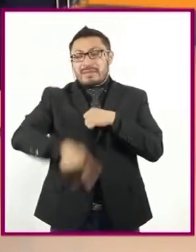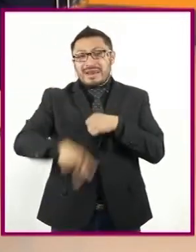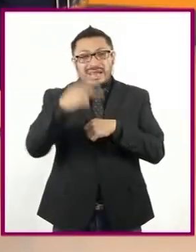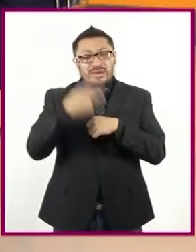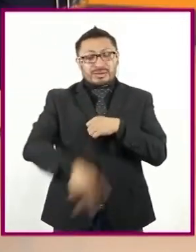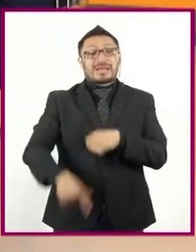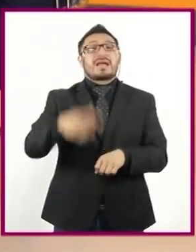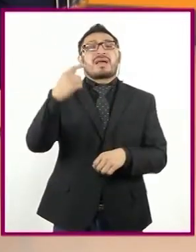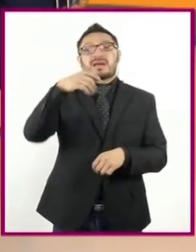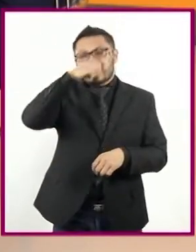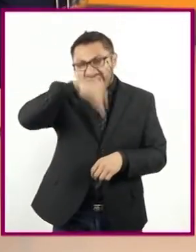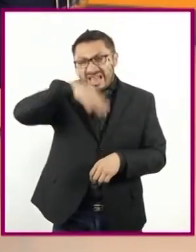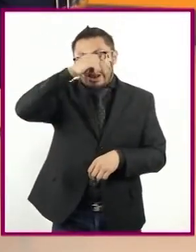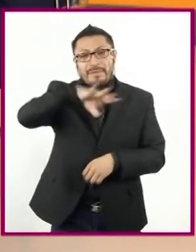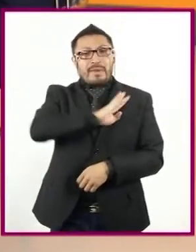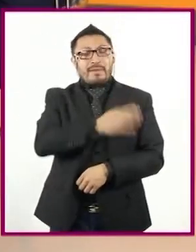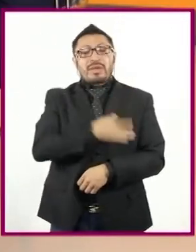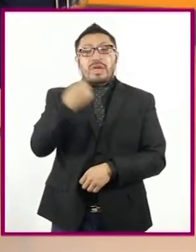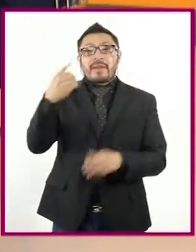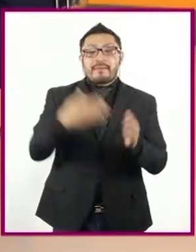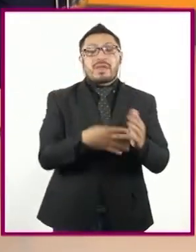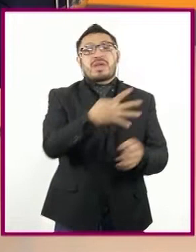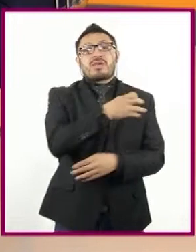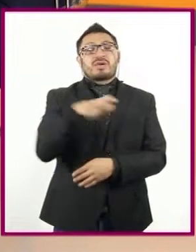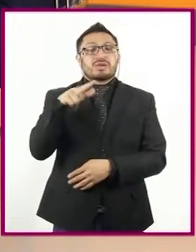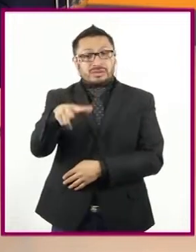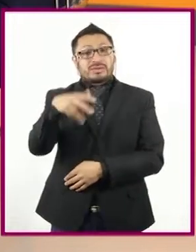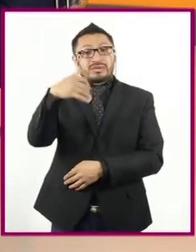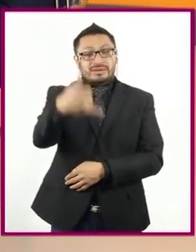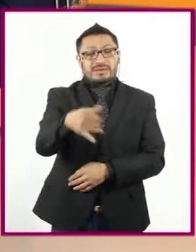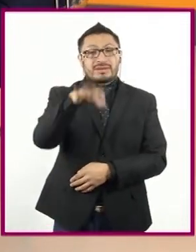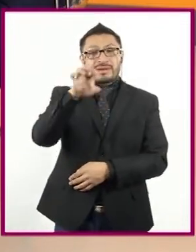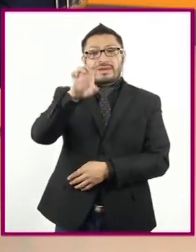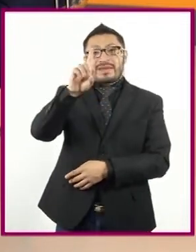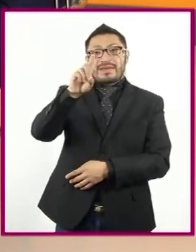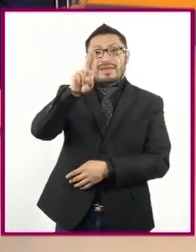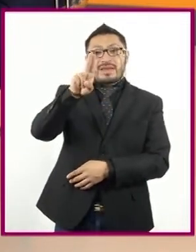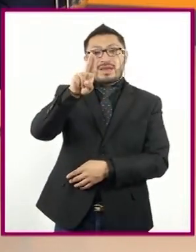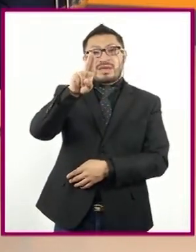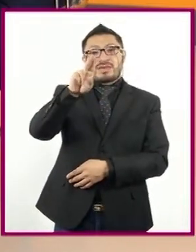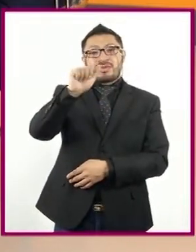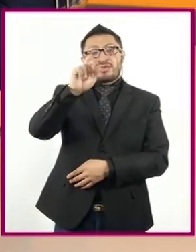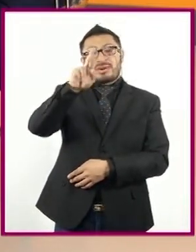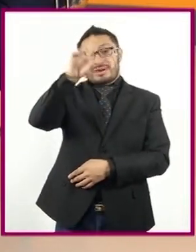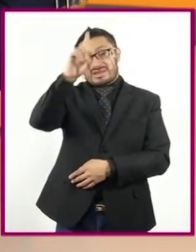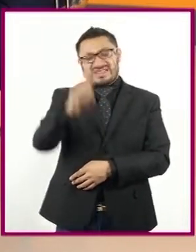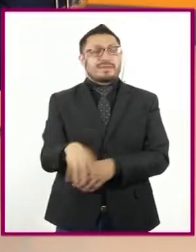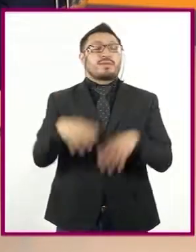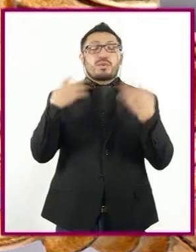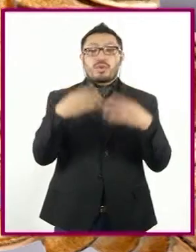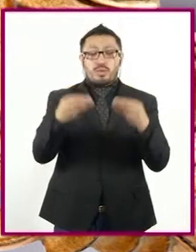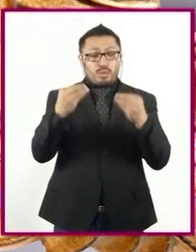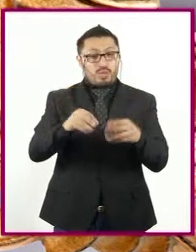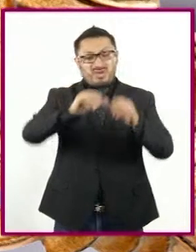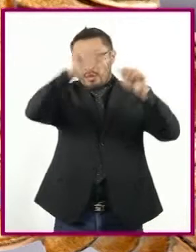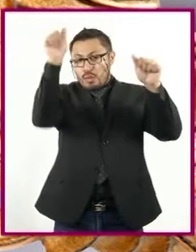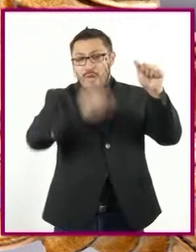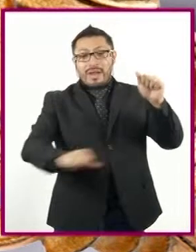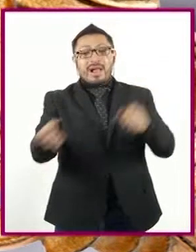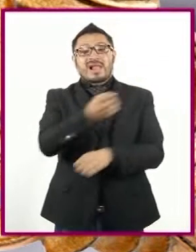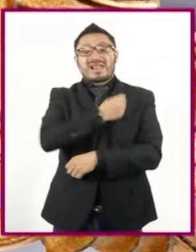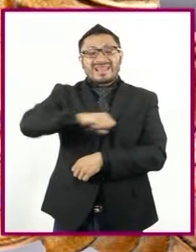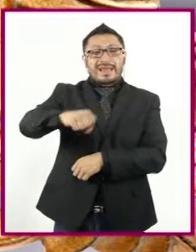en 1918 y que Edvard Munch, creador de una de las obras más famosas de arte llamada El